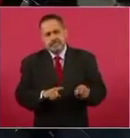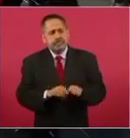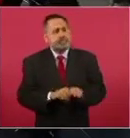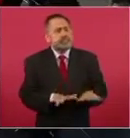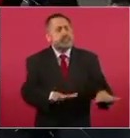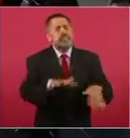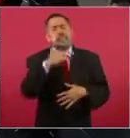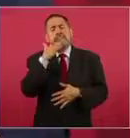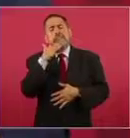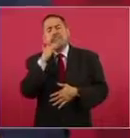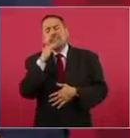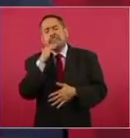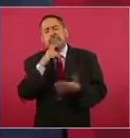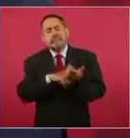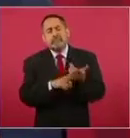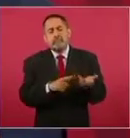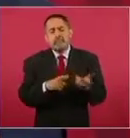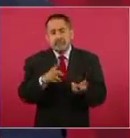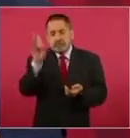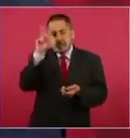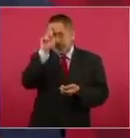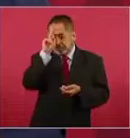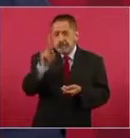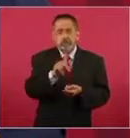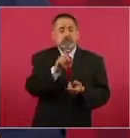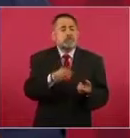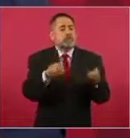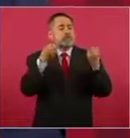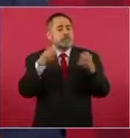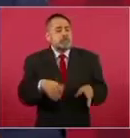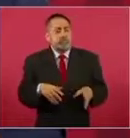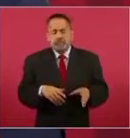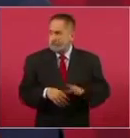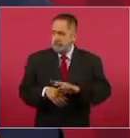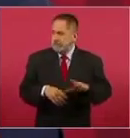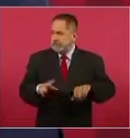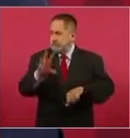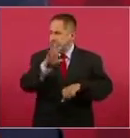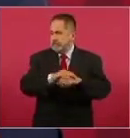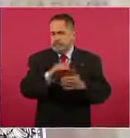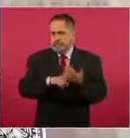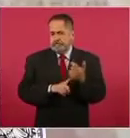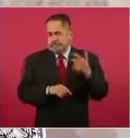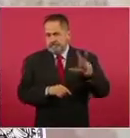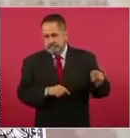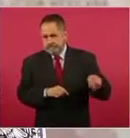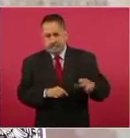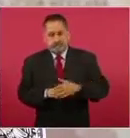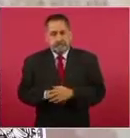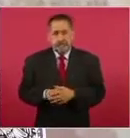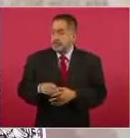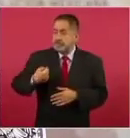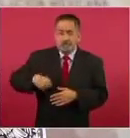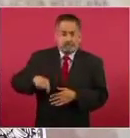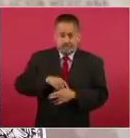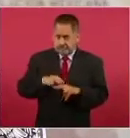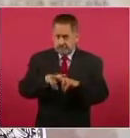el uso excesivo de agua eso no se toman en cuenta pero nos